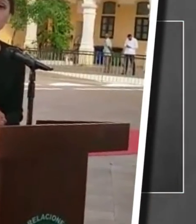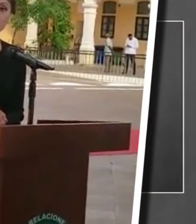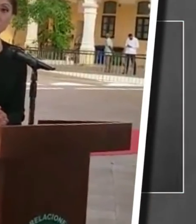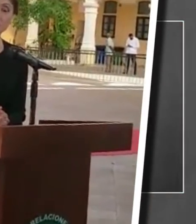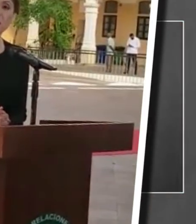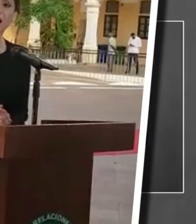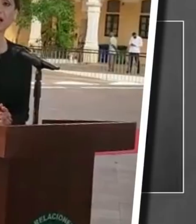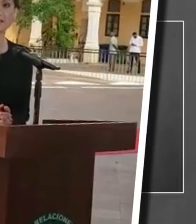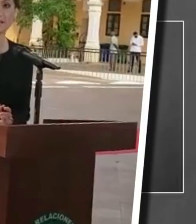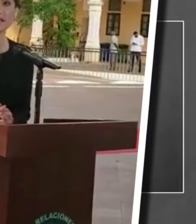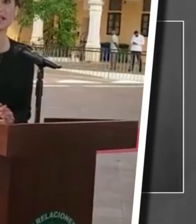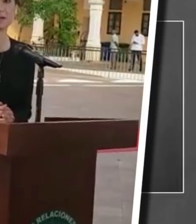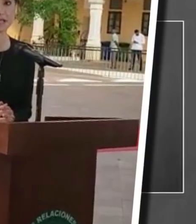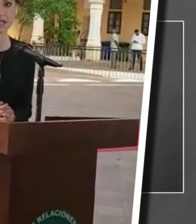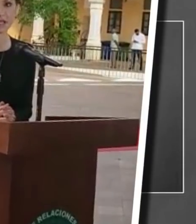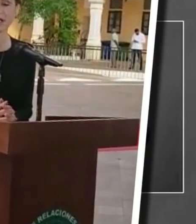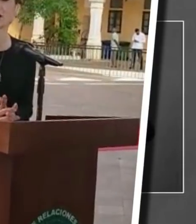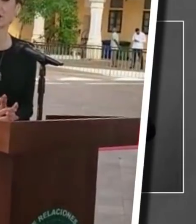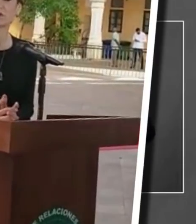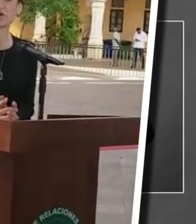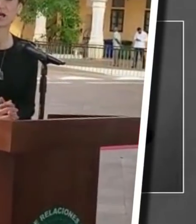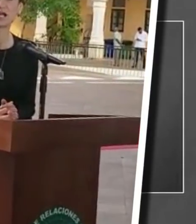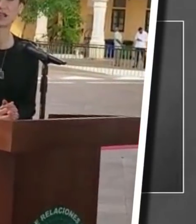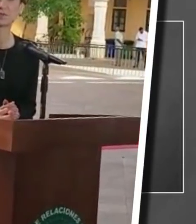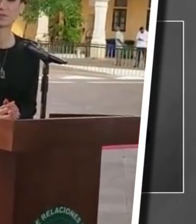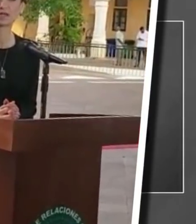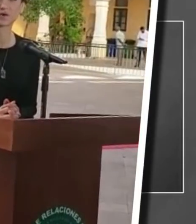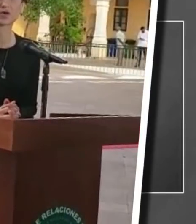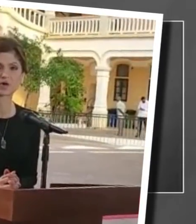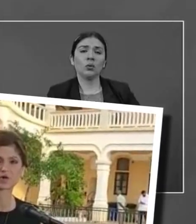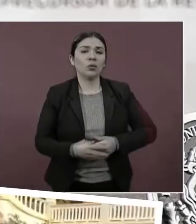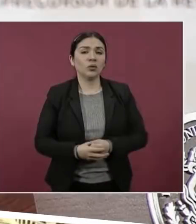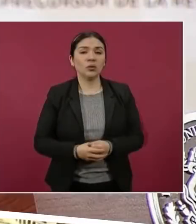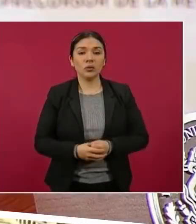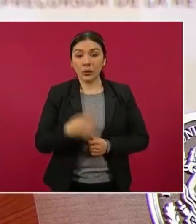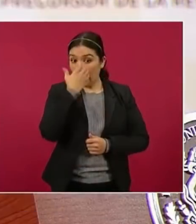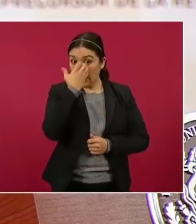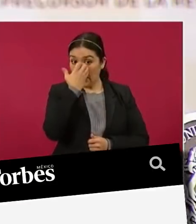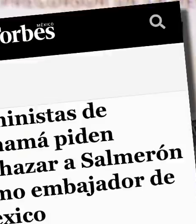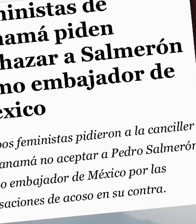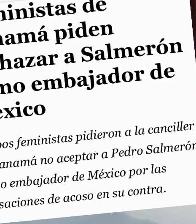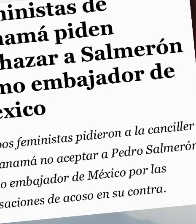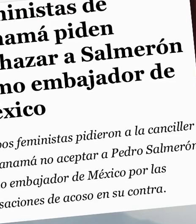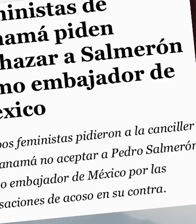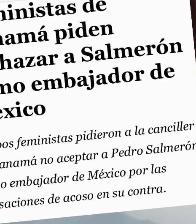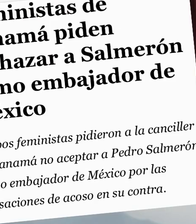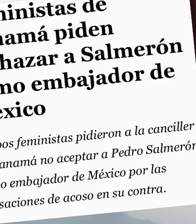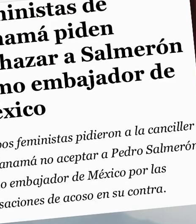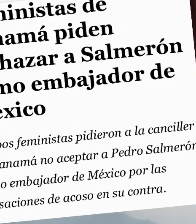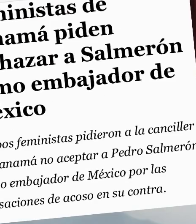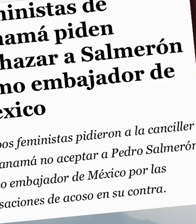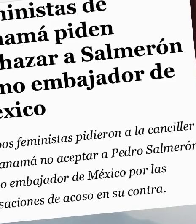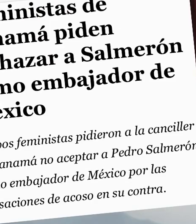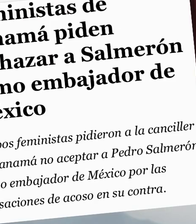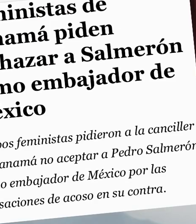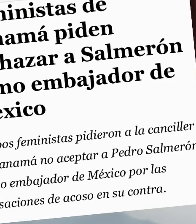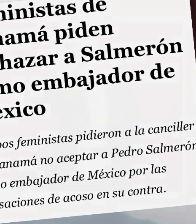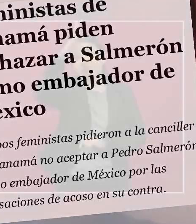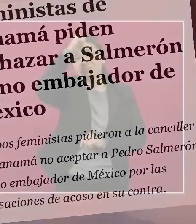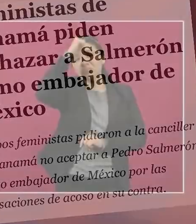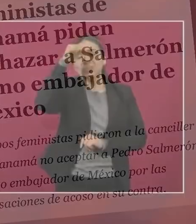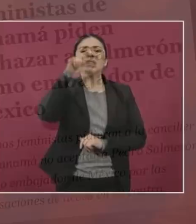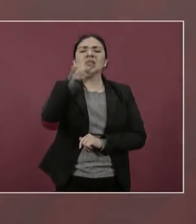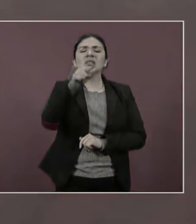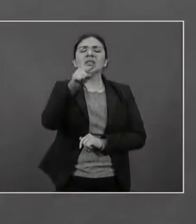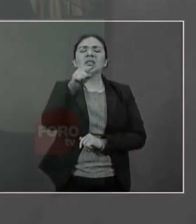manifestó su oposición a la Cancillería mexicana por los canales diplomáticos que corresponden. Que porque estaban en desacuerdo en el